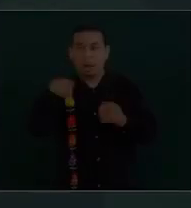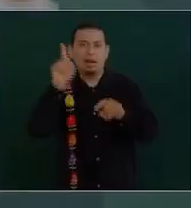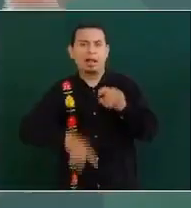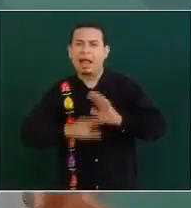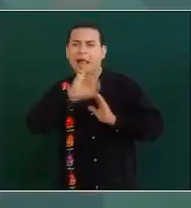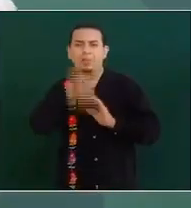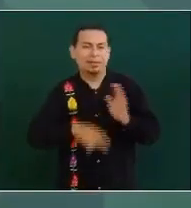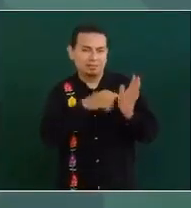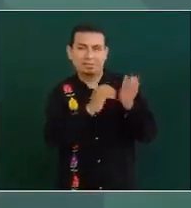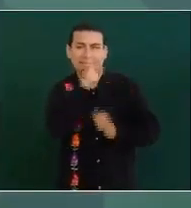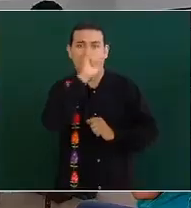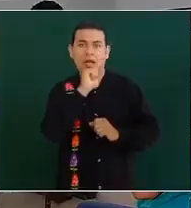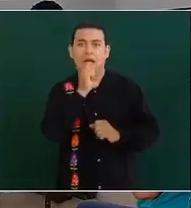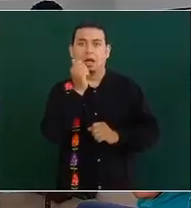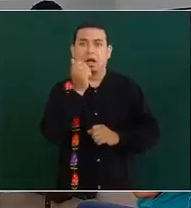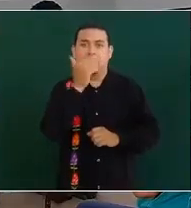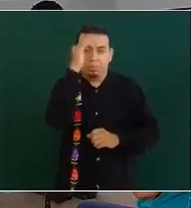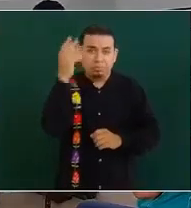los adultos mayores, aunque